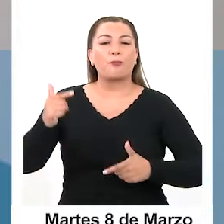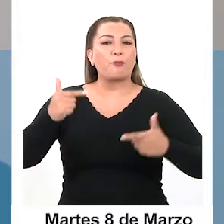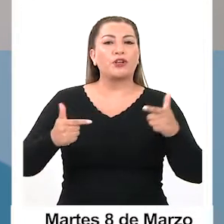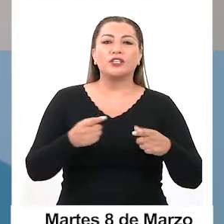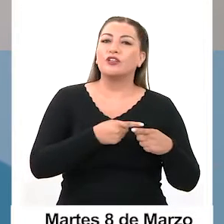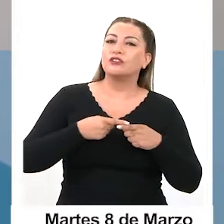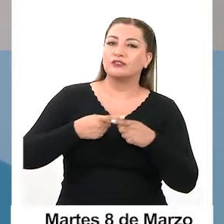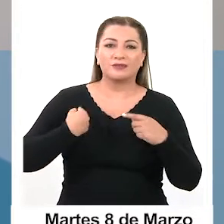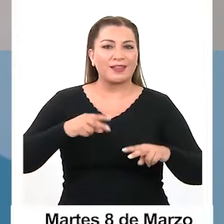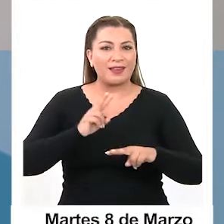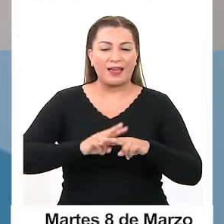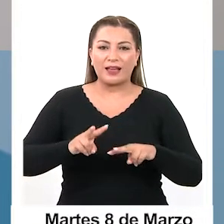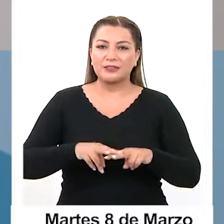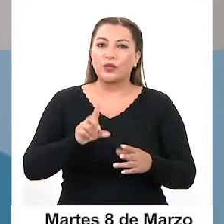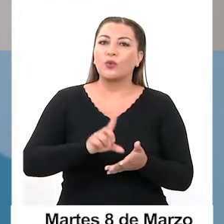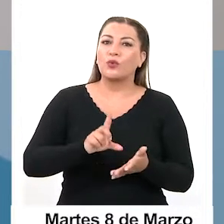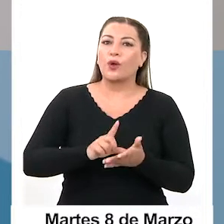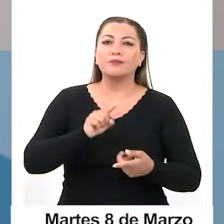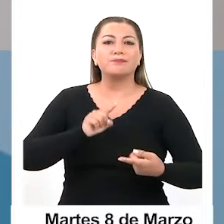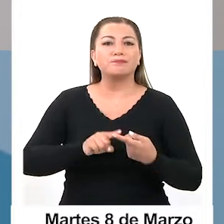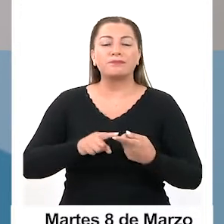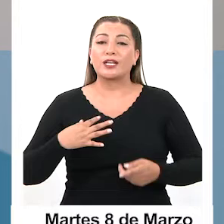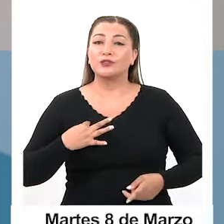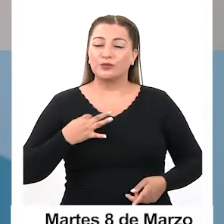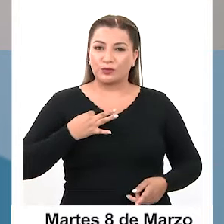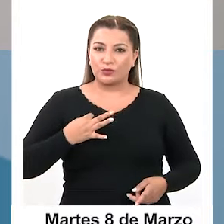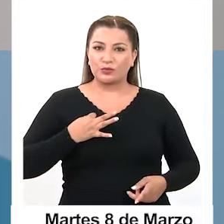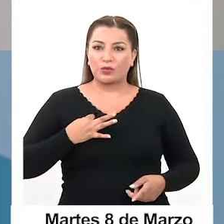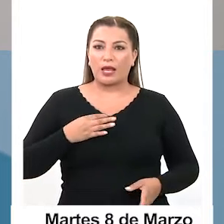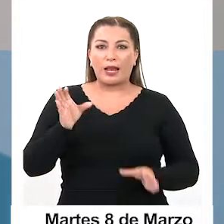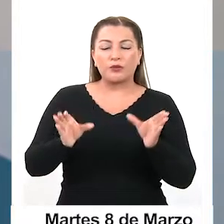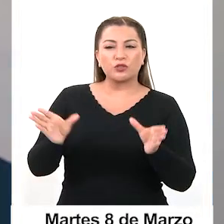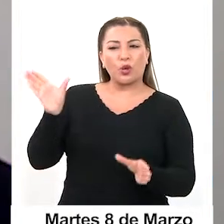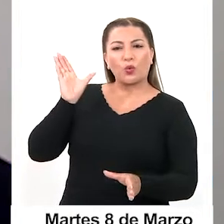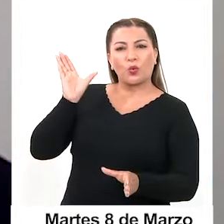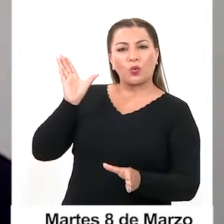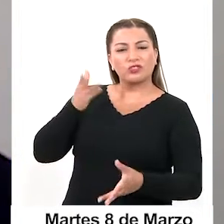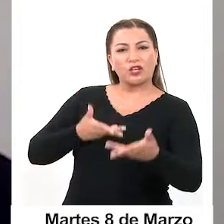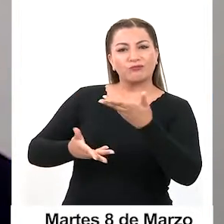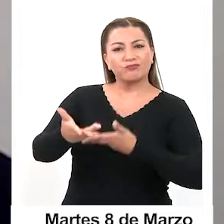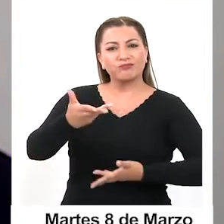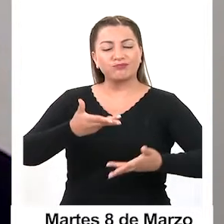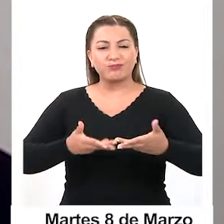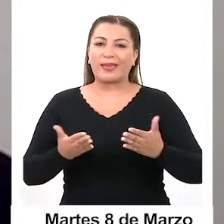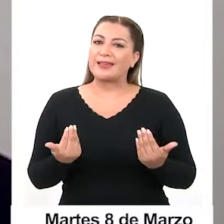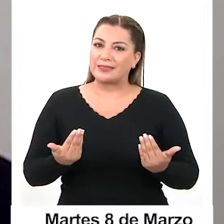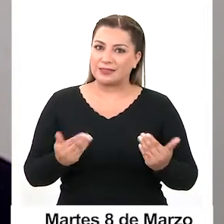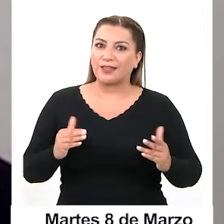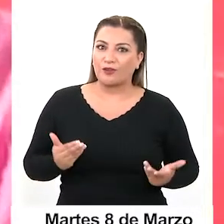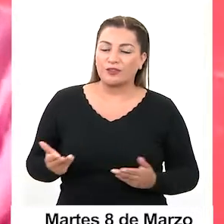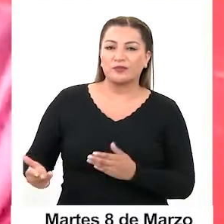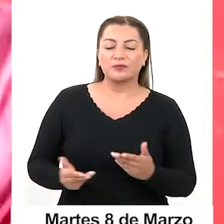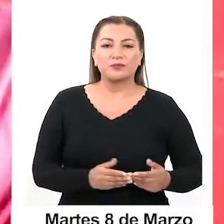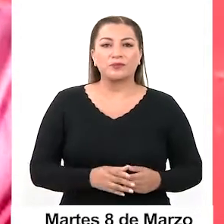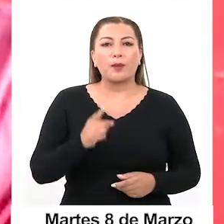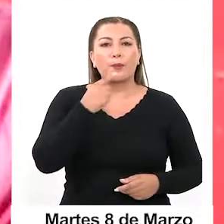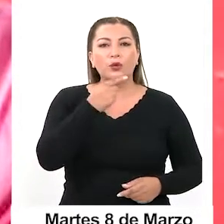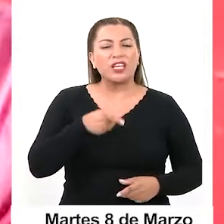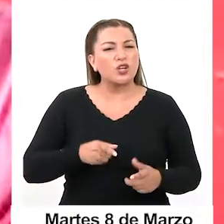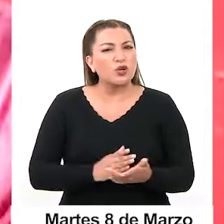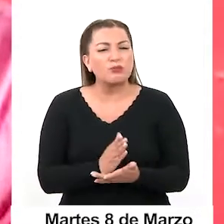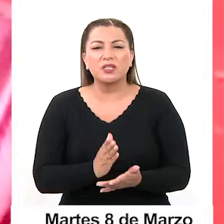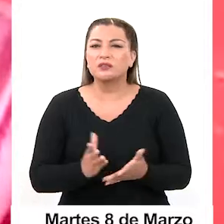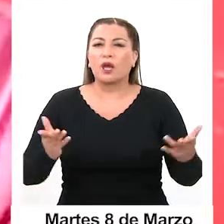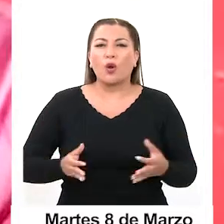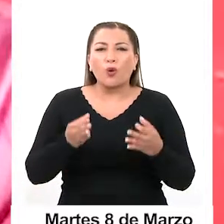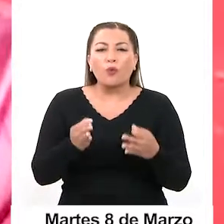estamos viviendo y generar un espacio de participación ciudadana y de escucha mutua tan necesaria en estos tiempos. Y esto